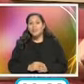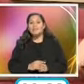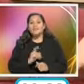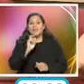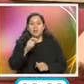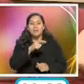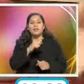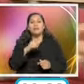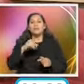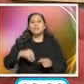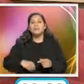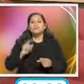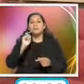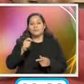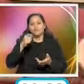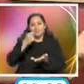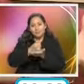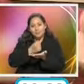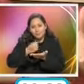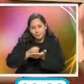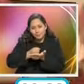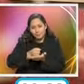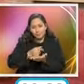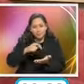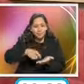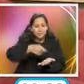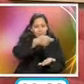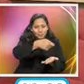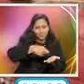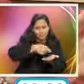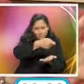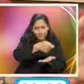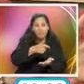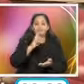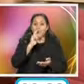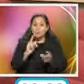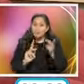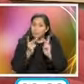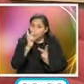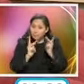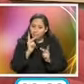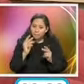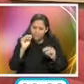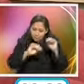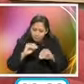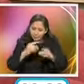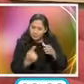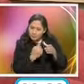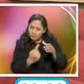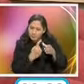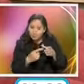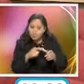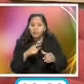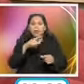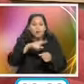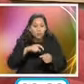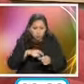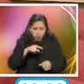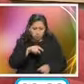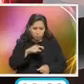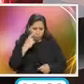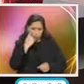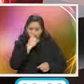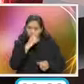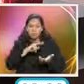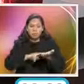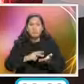en las papillas. Entonces, en las papillas yo les recomiendo que metan todo lo verde que puedan y el color se tiene que acostumbrar a la vista el